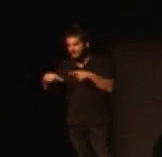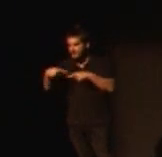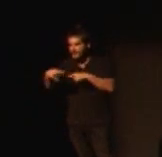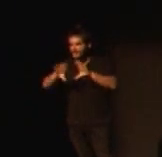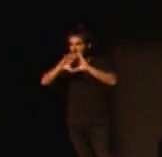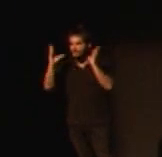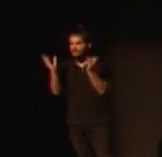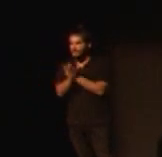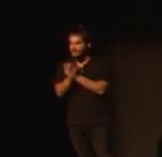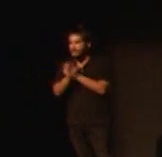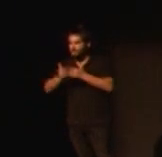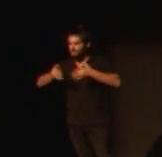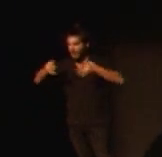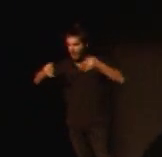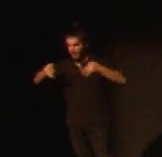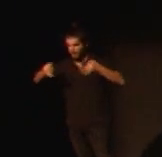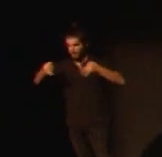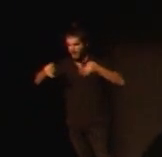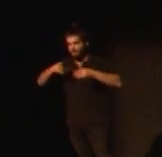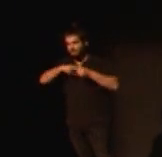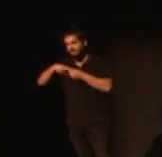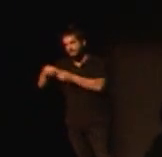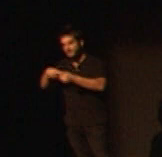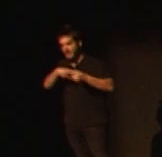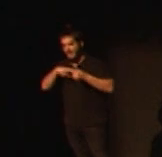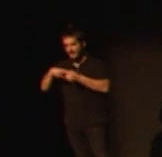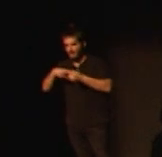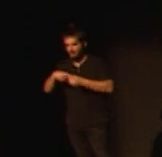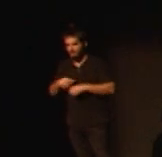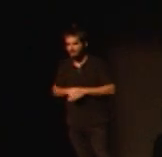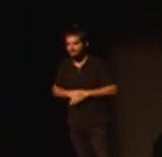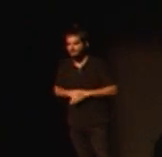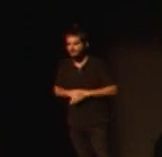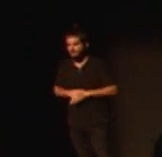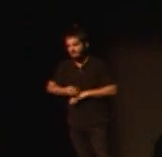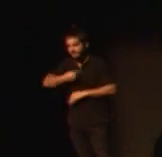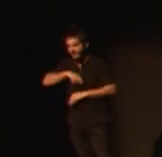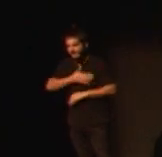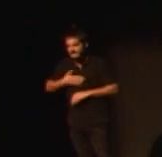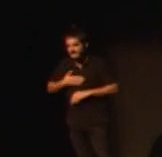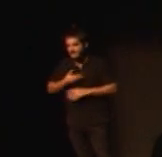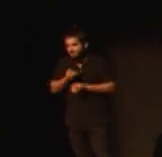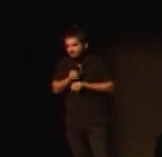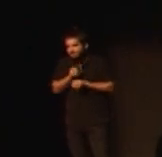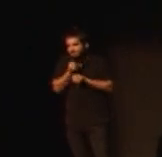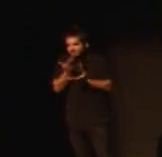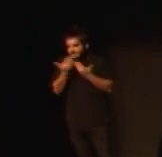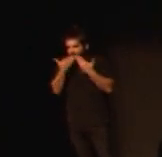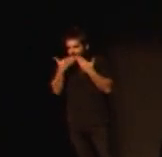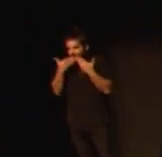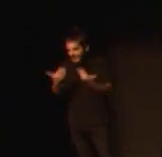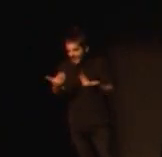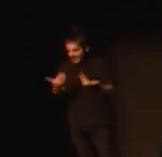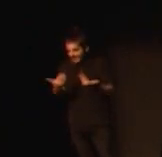más justo y solidario. Aprovecho también para expresar nuestra profunda gratitud al Teatro Circo por